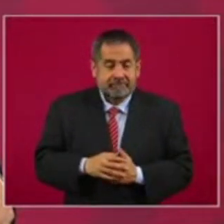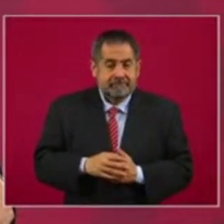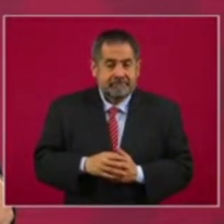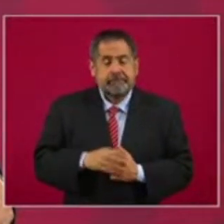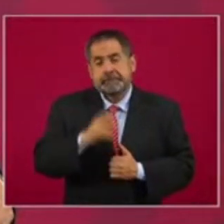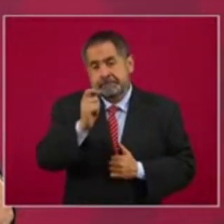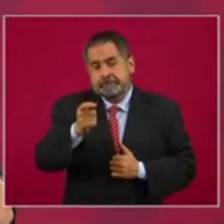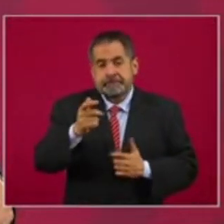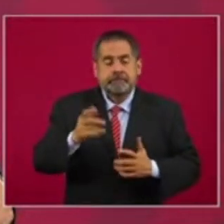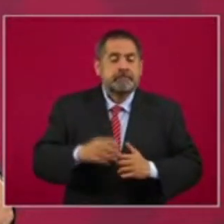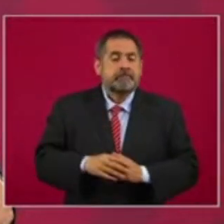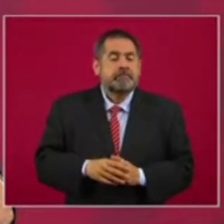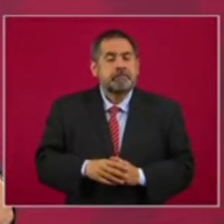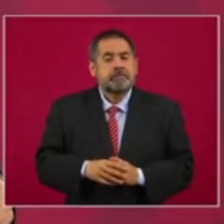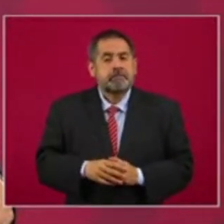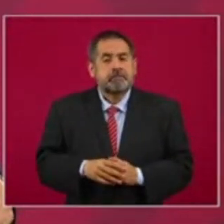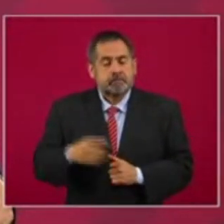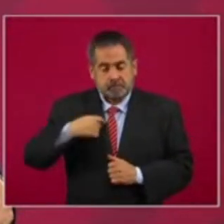Entonces,